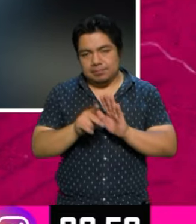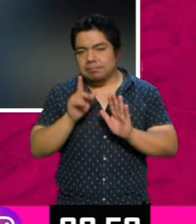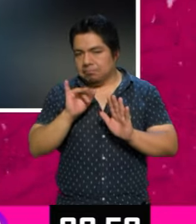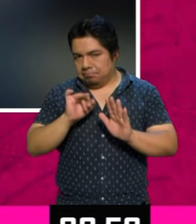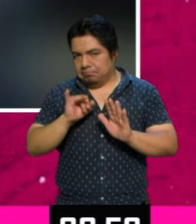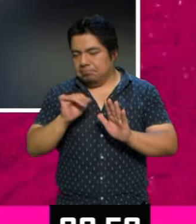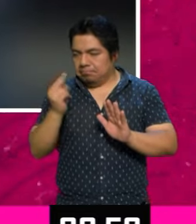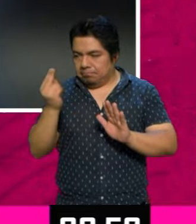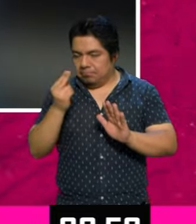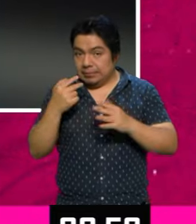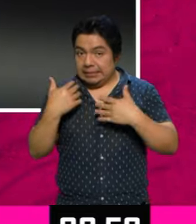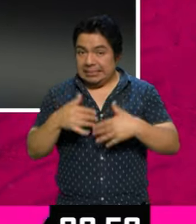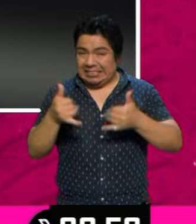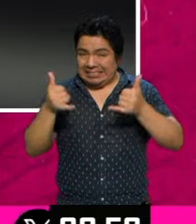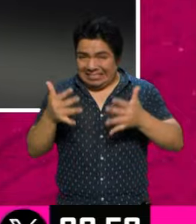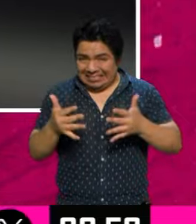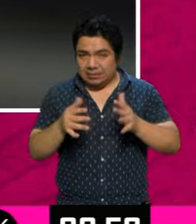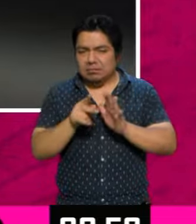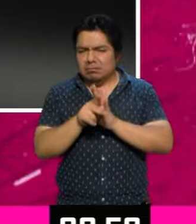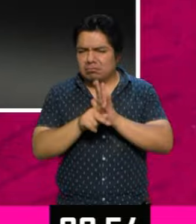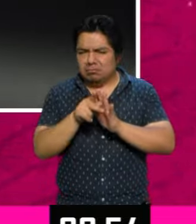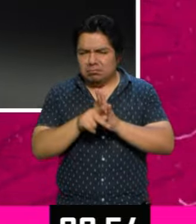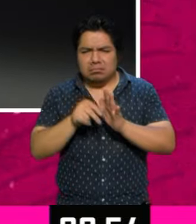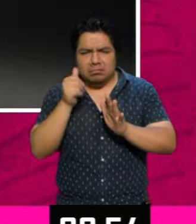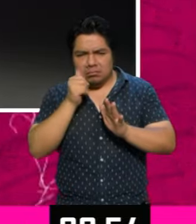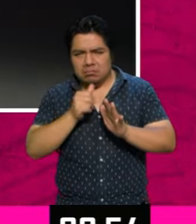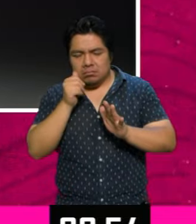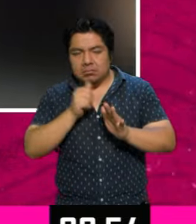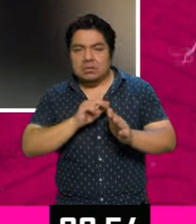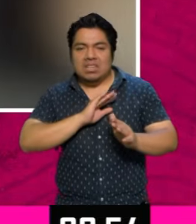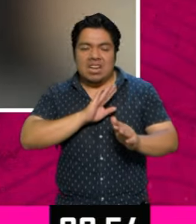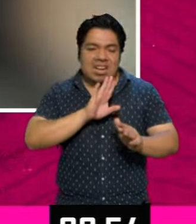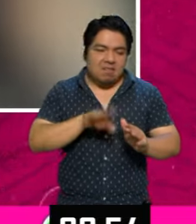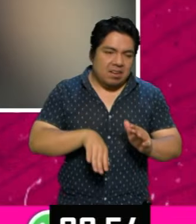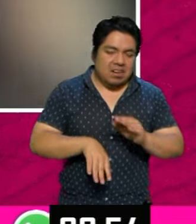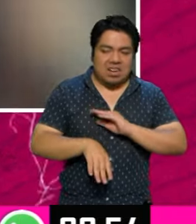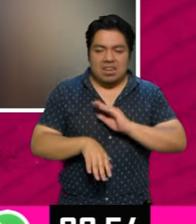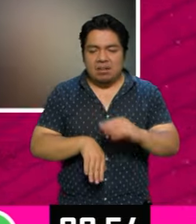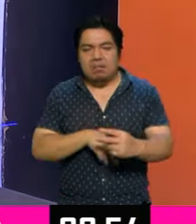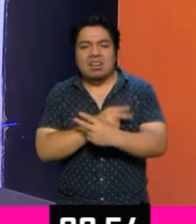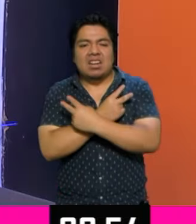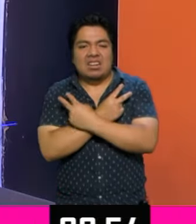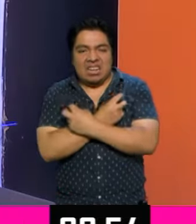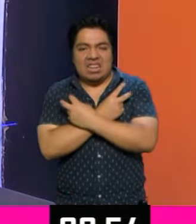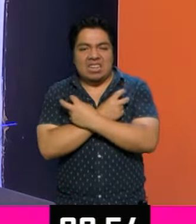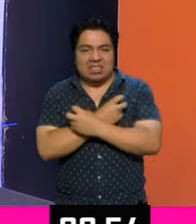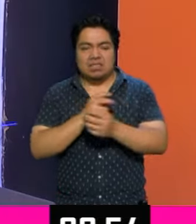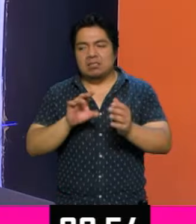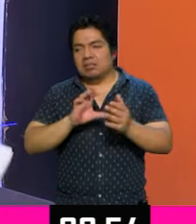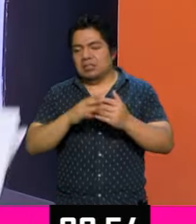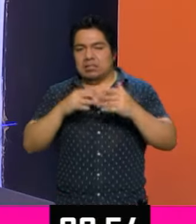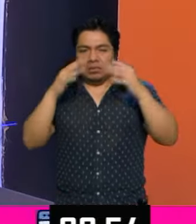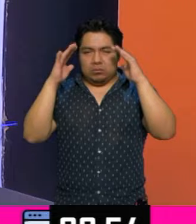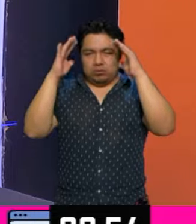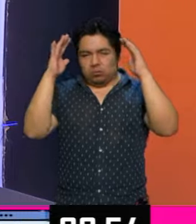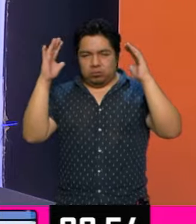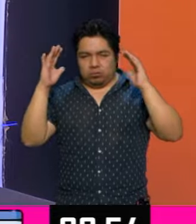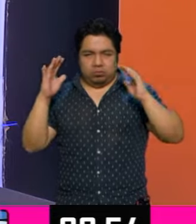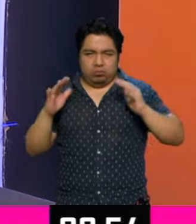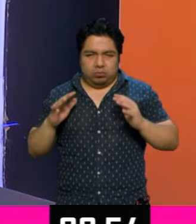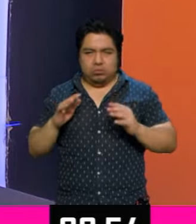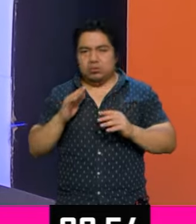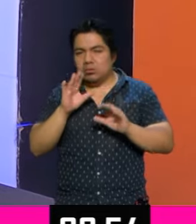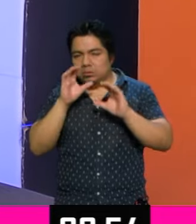a verla porque está muy fuerte. En todas las pelis hemos visto la representación de la muerte como una calaca, como algo oscuro, con un manto, ¿no? Ahí